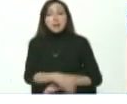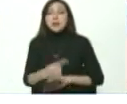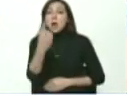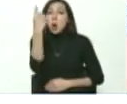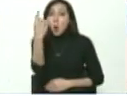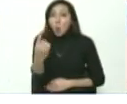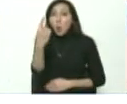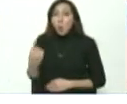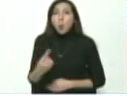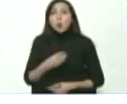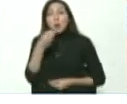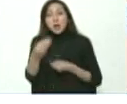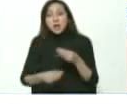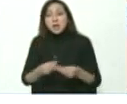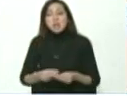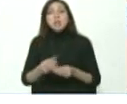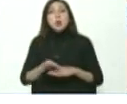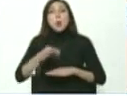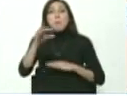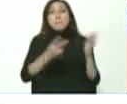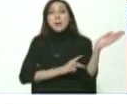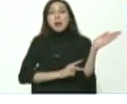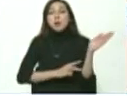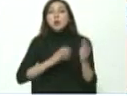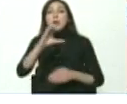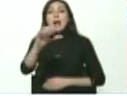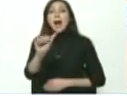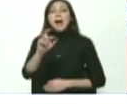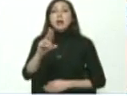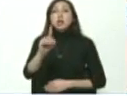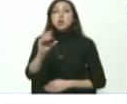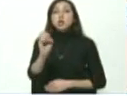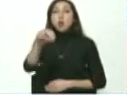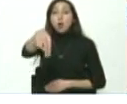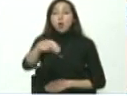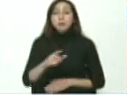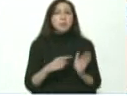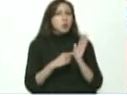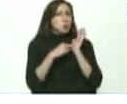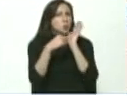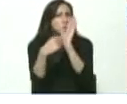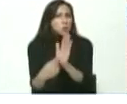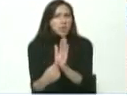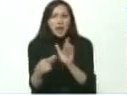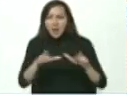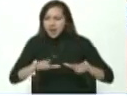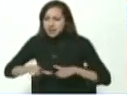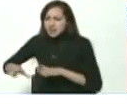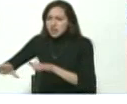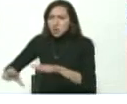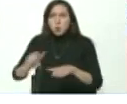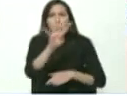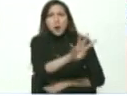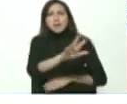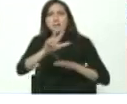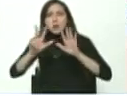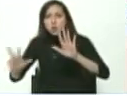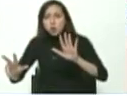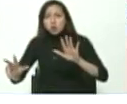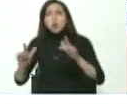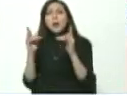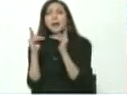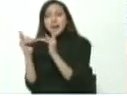parroquia Punta Cardón, para mostrar la instalación de 48